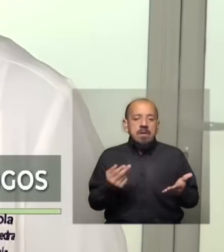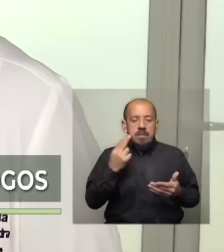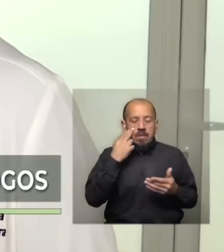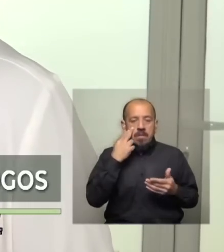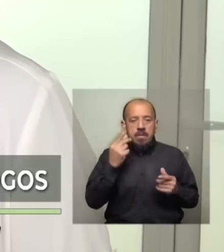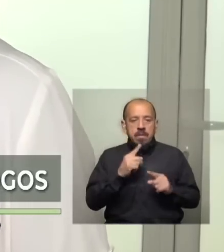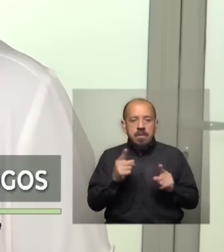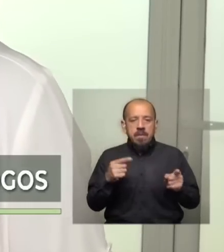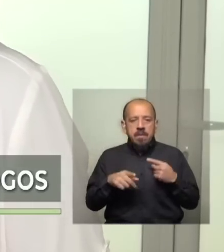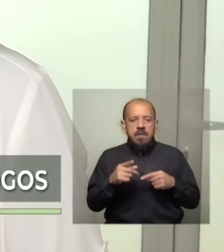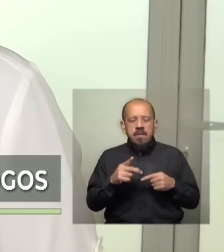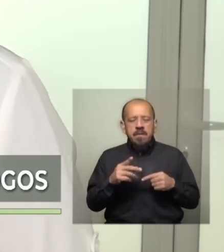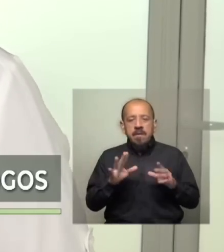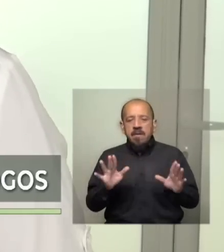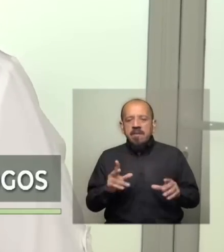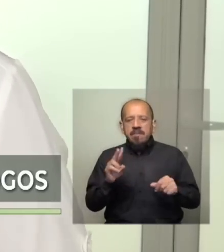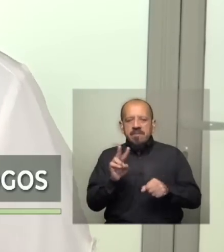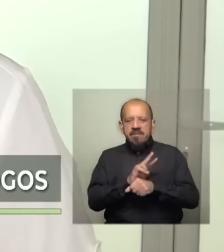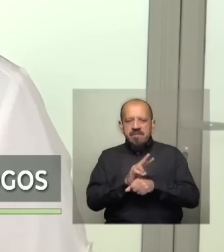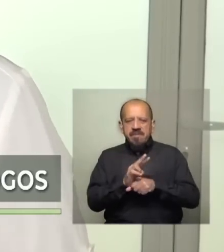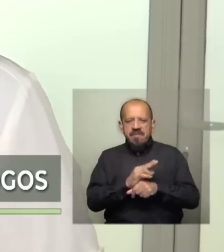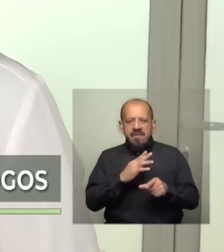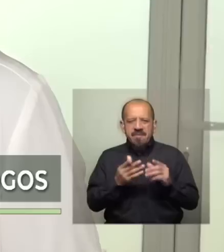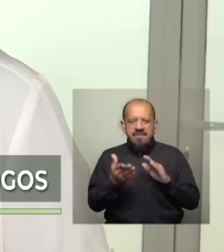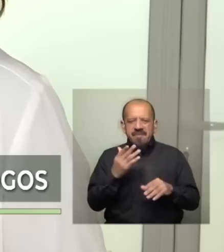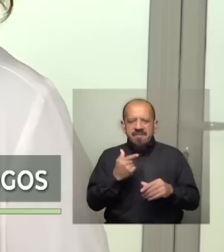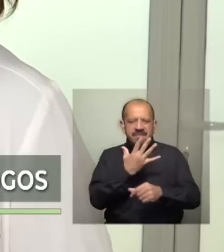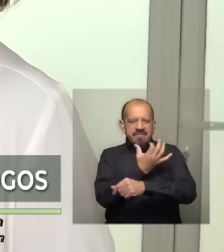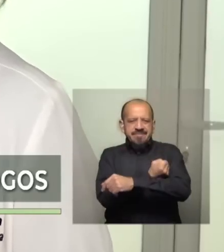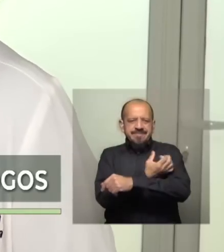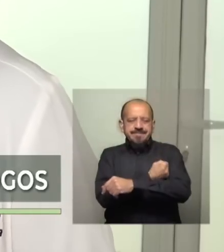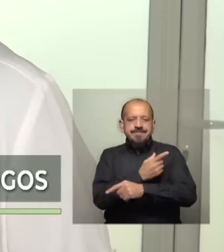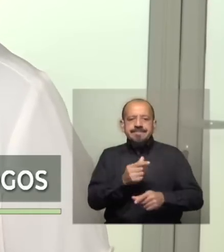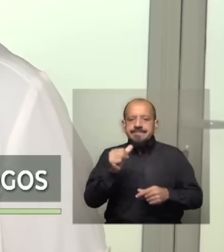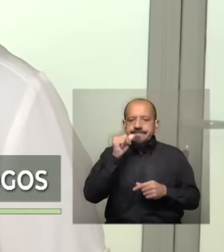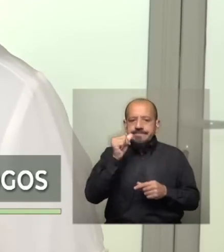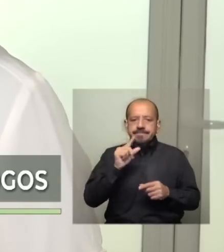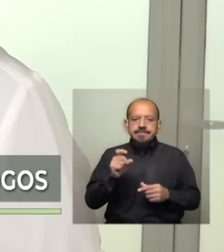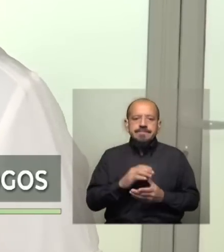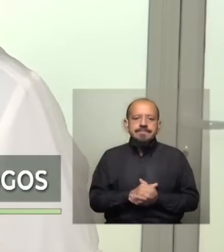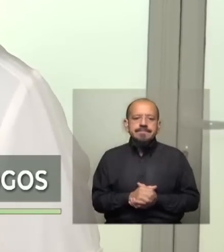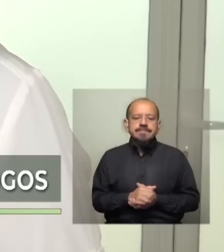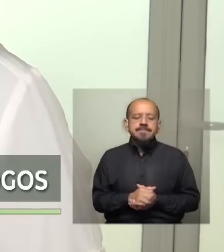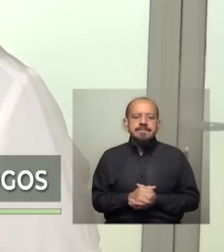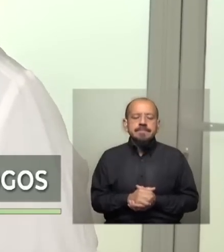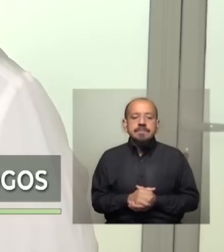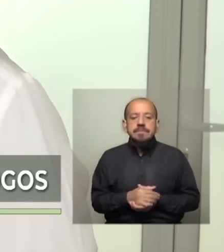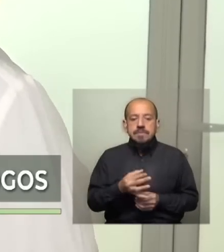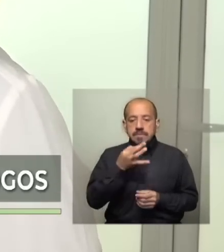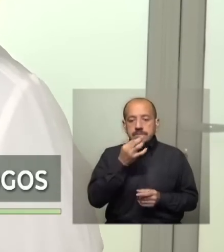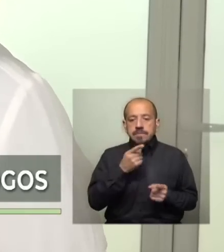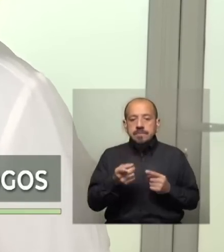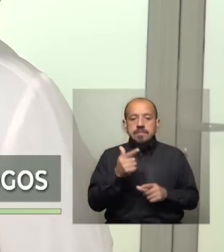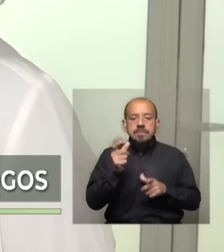problemas O sea que los cuidados tienen que ir sobre todo hipertensos con la ingesta de agua Igualmente se recomienda